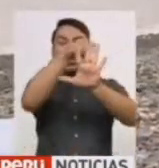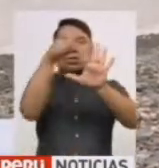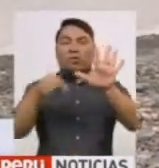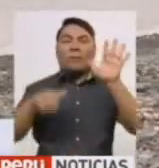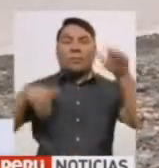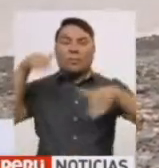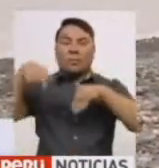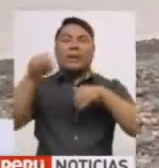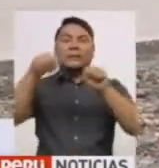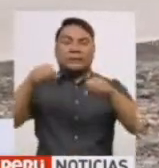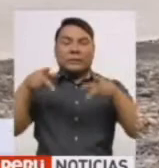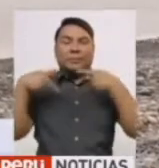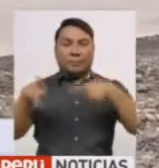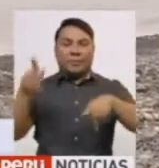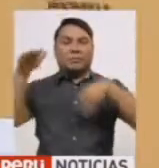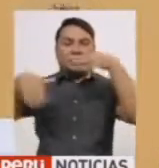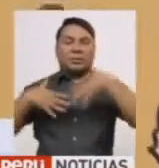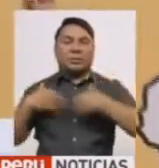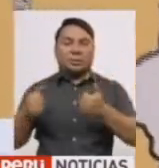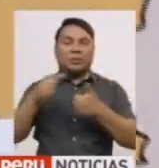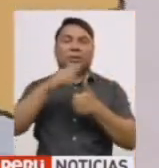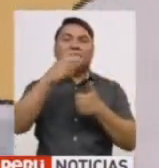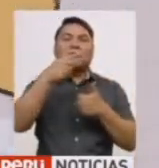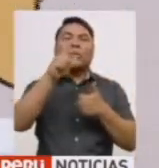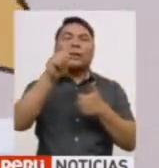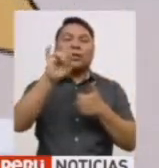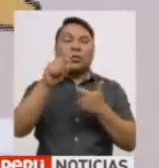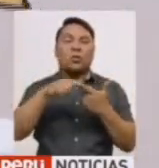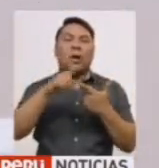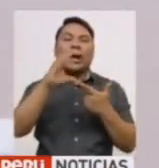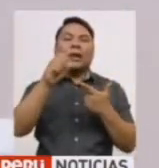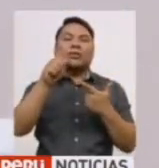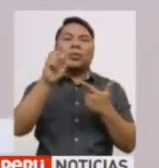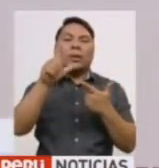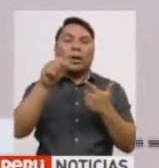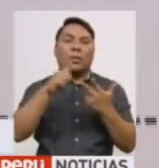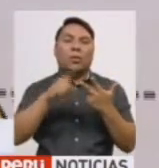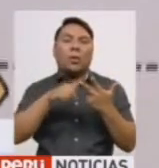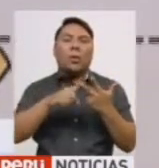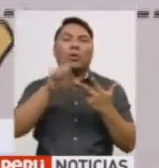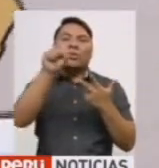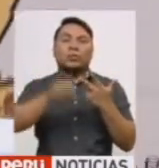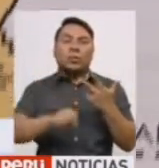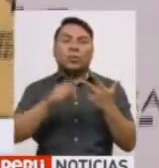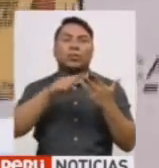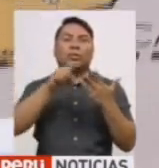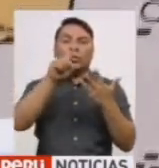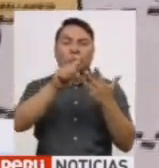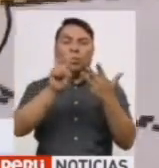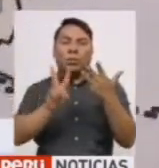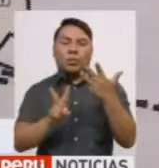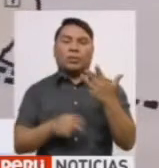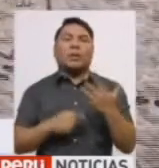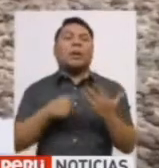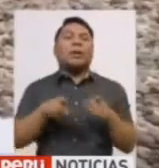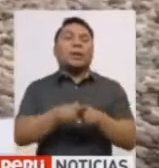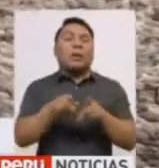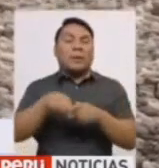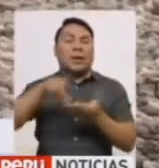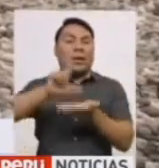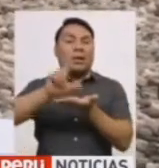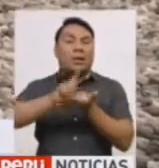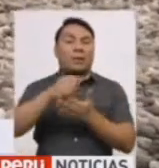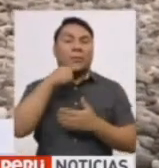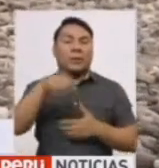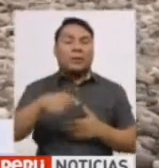región son saludables. Chucuito, Cantolao 3, Bahía Blanca y Costa Azul 1 y 2. A nivel de Lima, el Ministerio